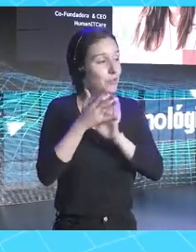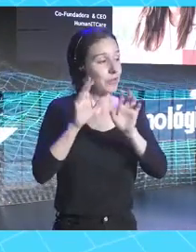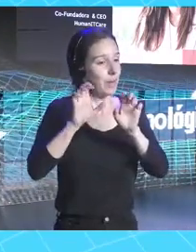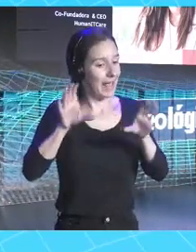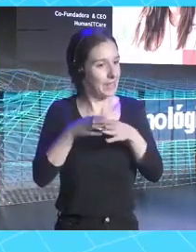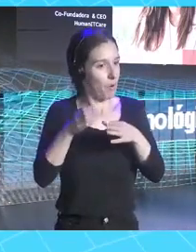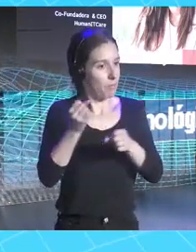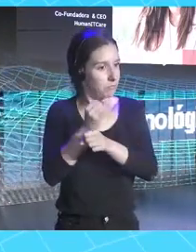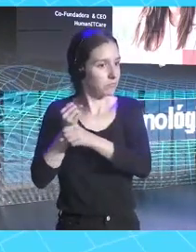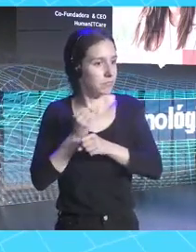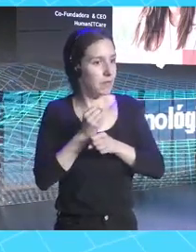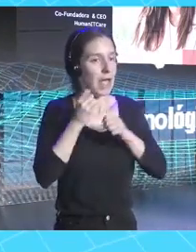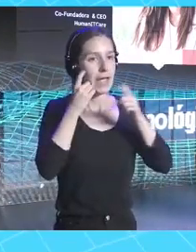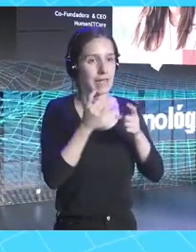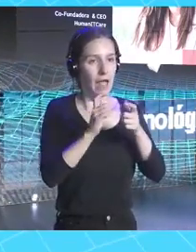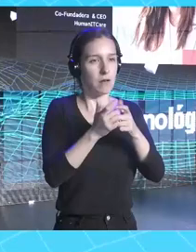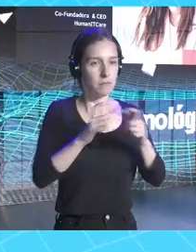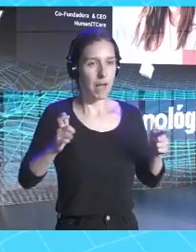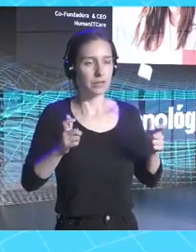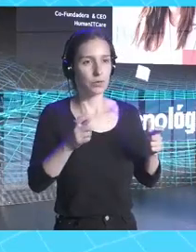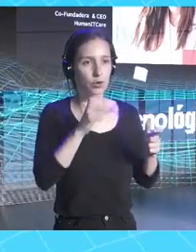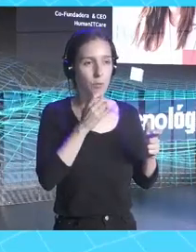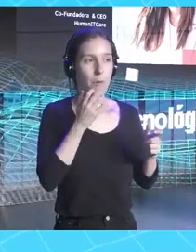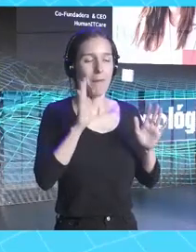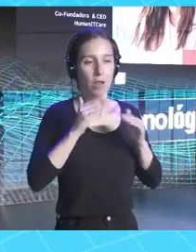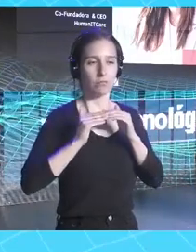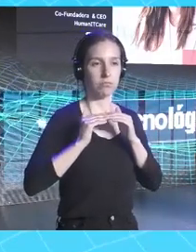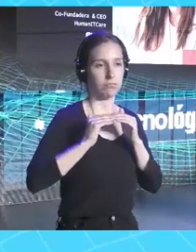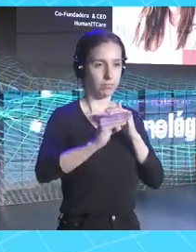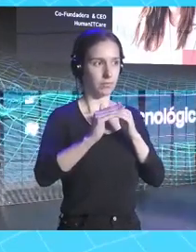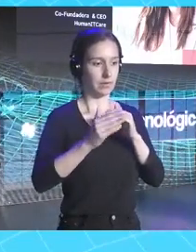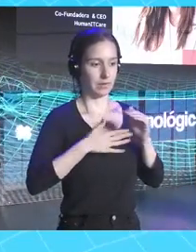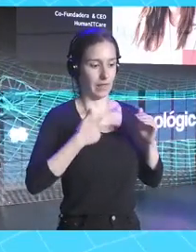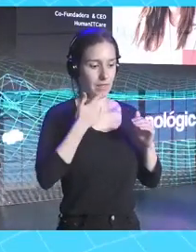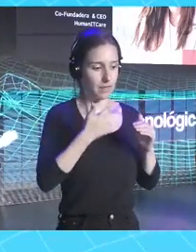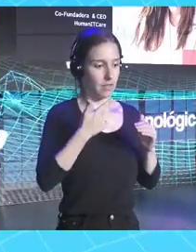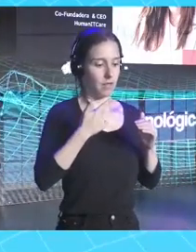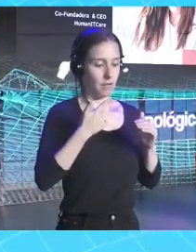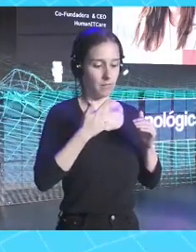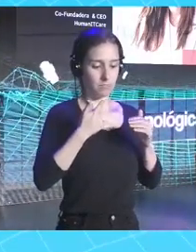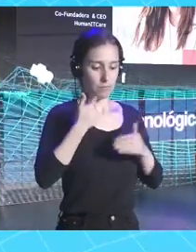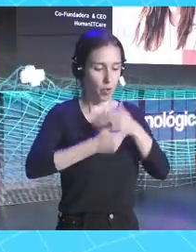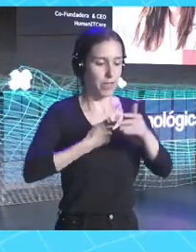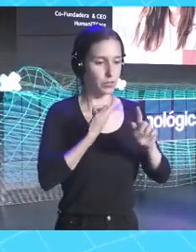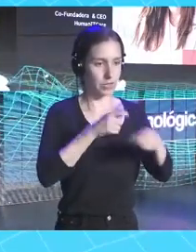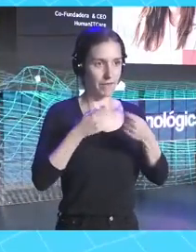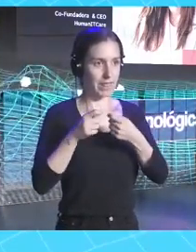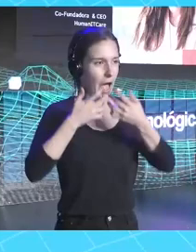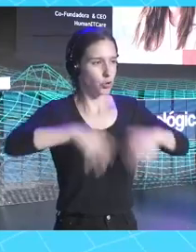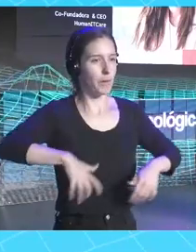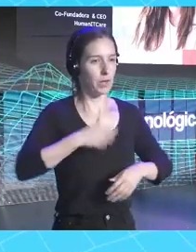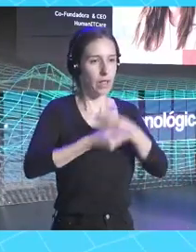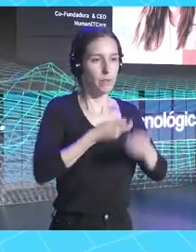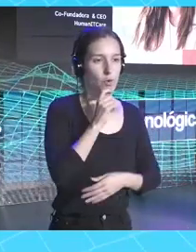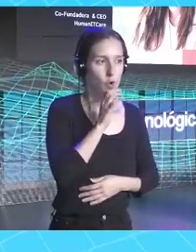lo más sostenibles no sin perder la cabeza sino que los que somos Cómo podemos automatizar procesos de venta por ejemplo automatizar